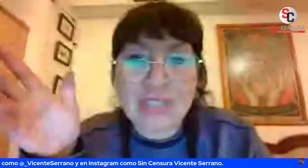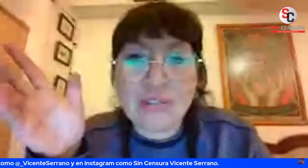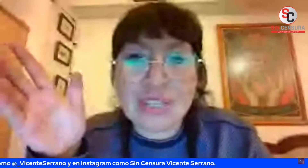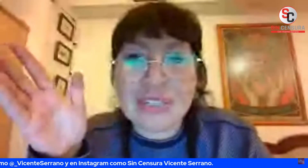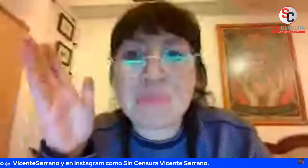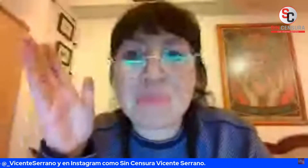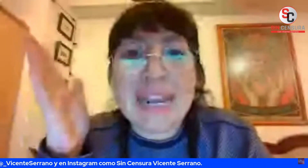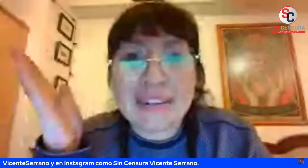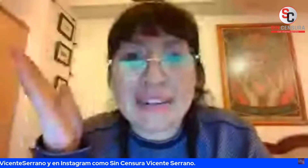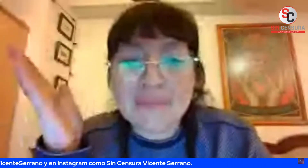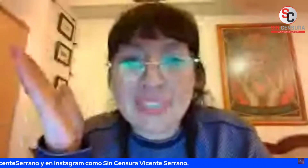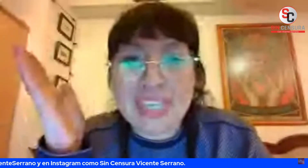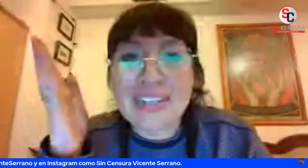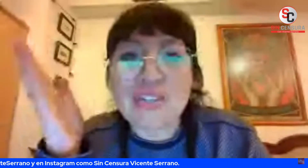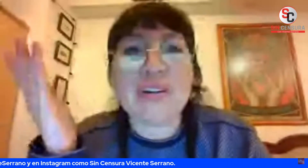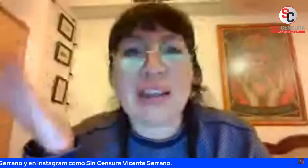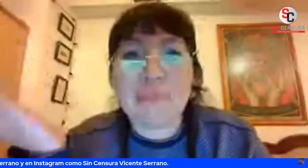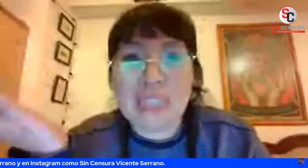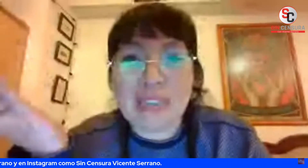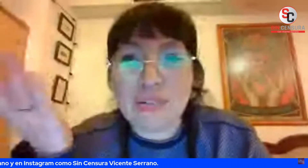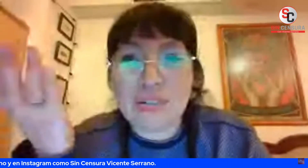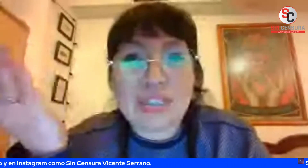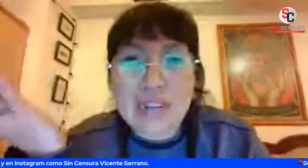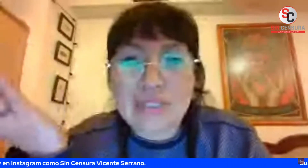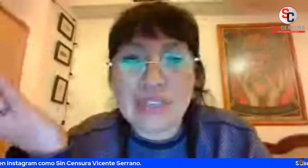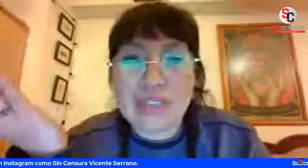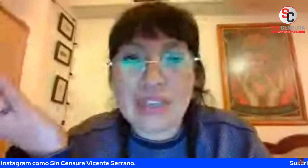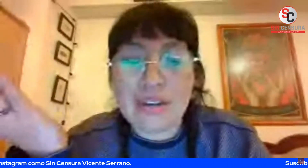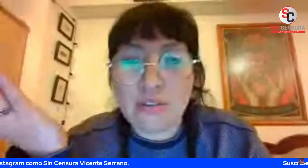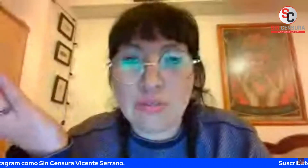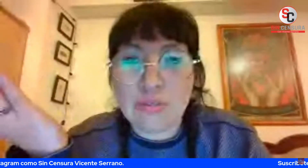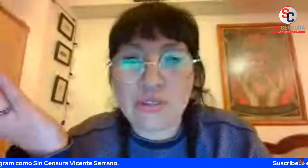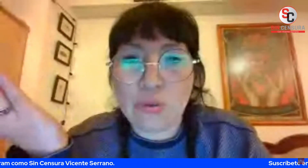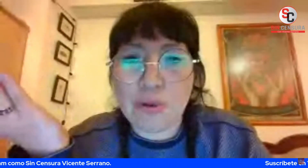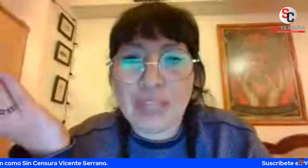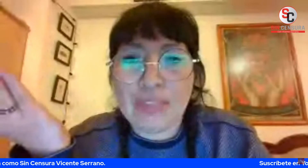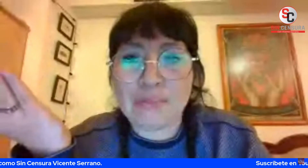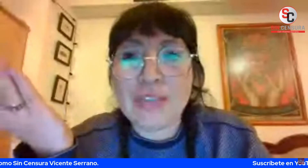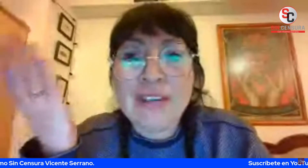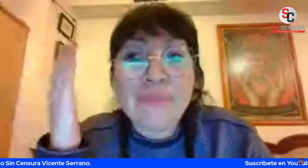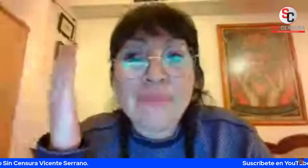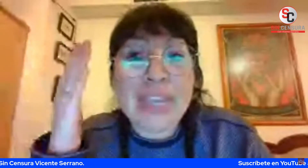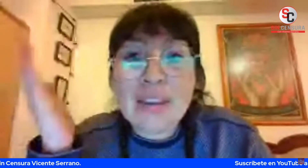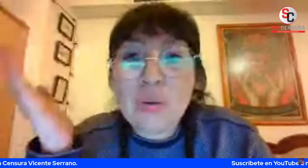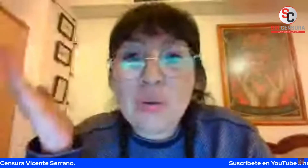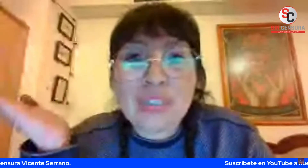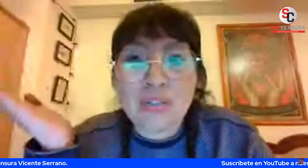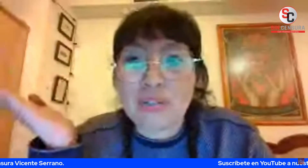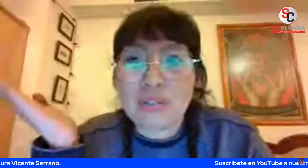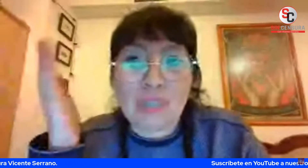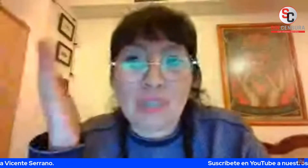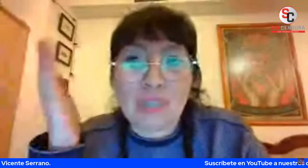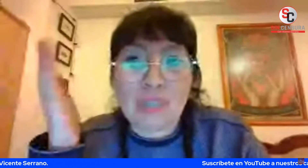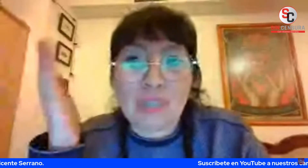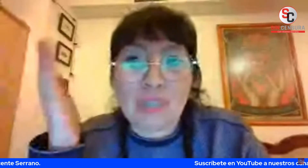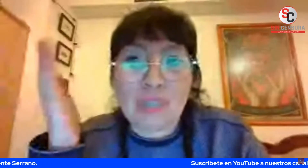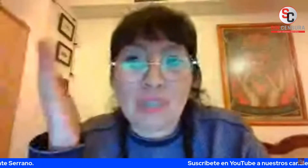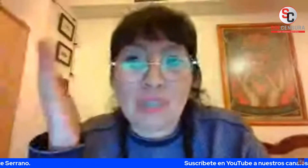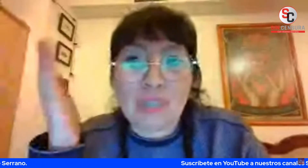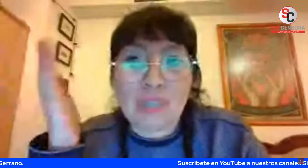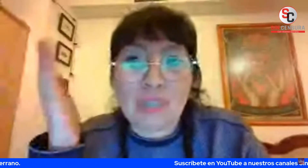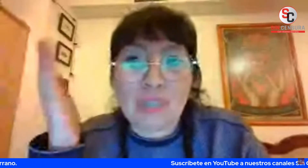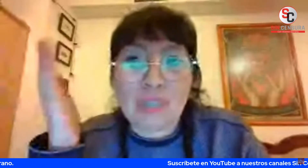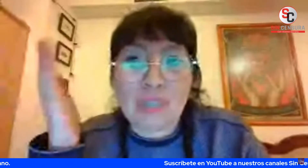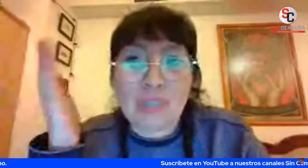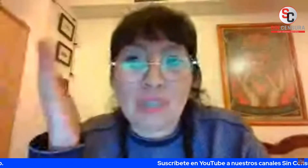son realmente y los intereses que tienen los medios corporativos. Y ahí es en cuando lo habían hecho a lo mejor de forma más sutil en